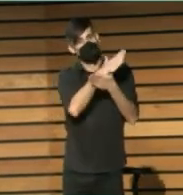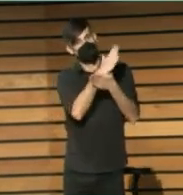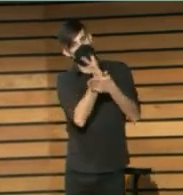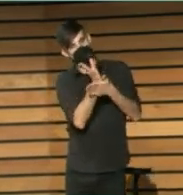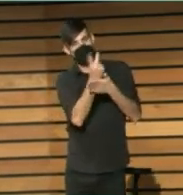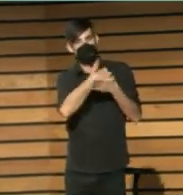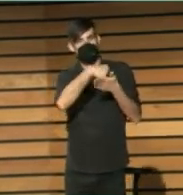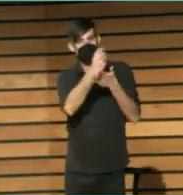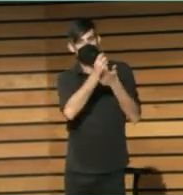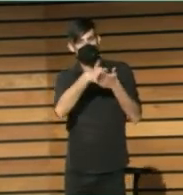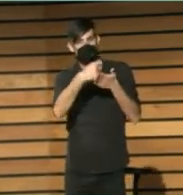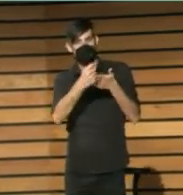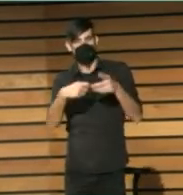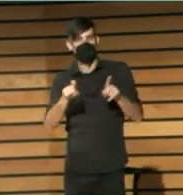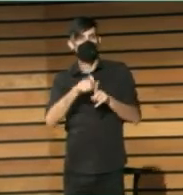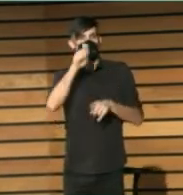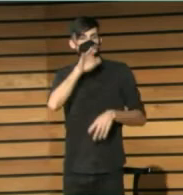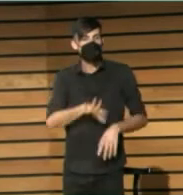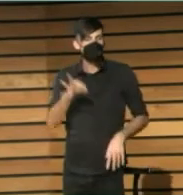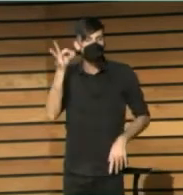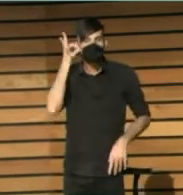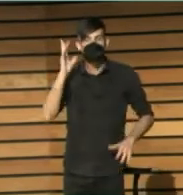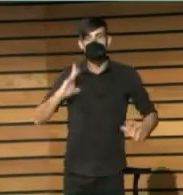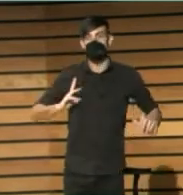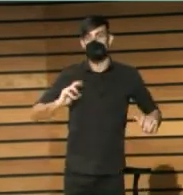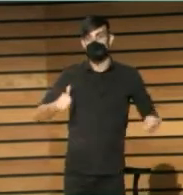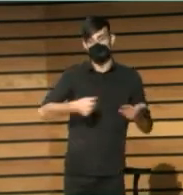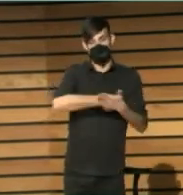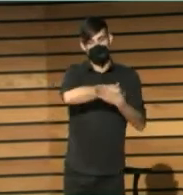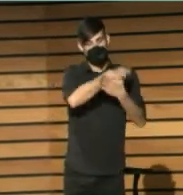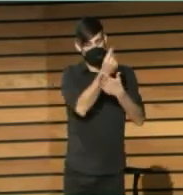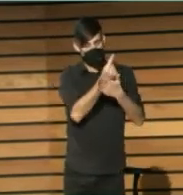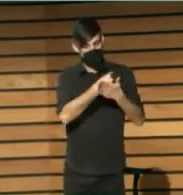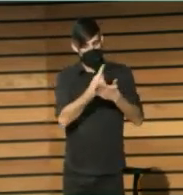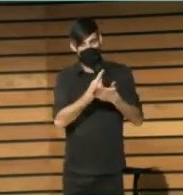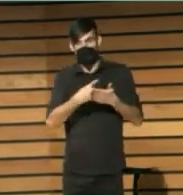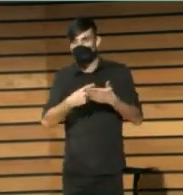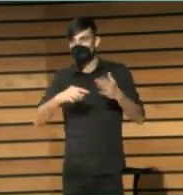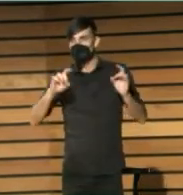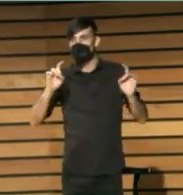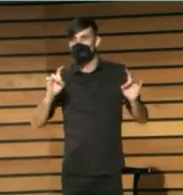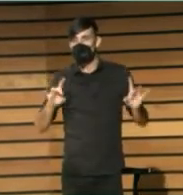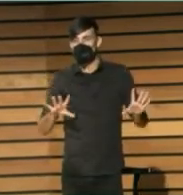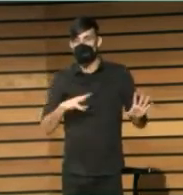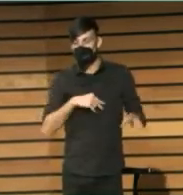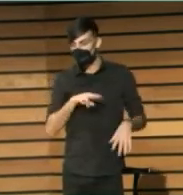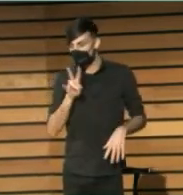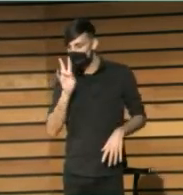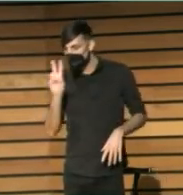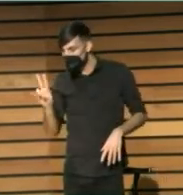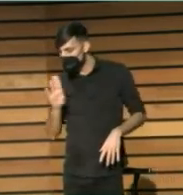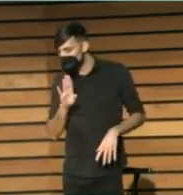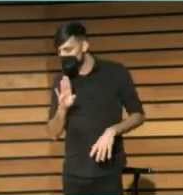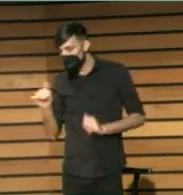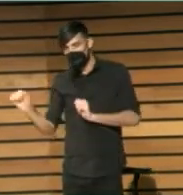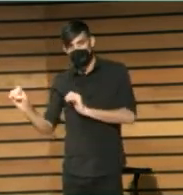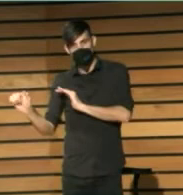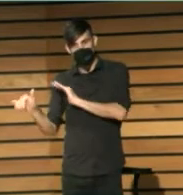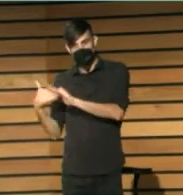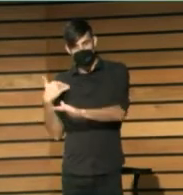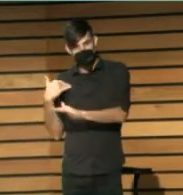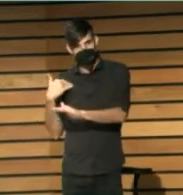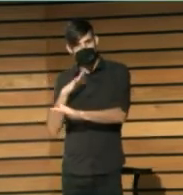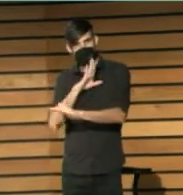escuela. Las primeras letras que escribí mientras aprendía eran las que copiaba de las cartas que ella